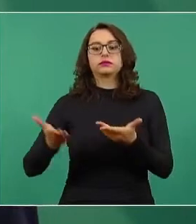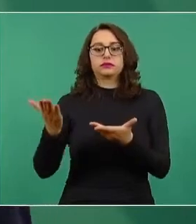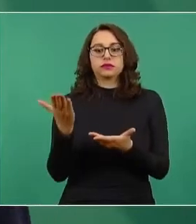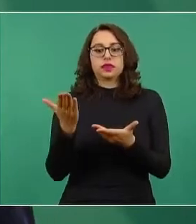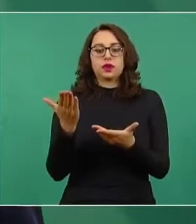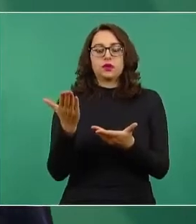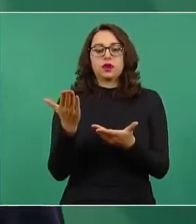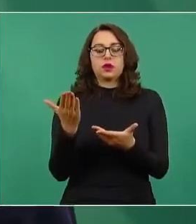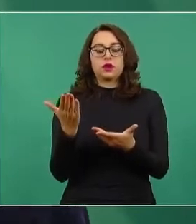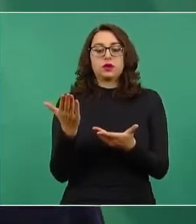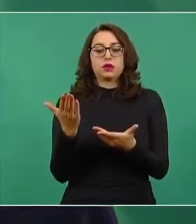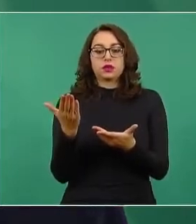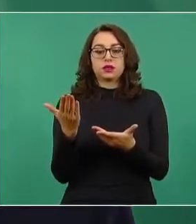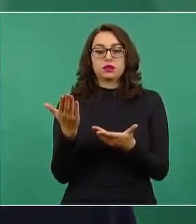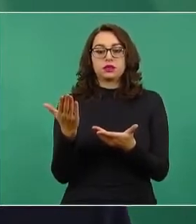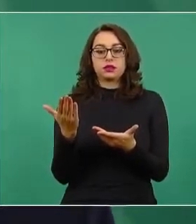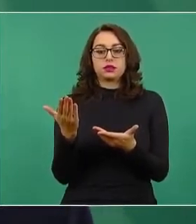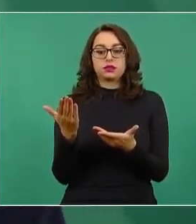llevar